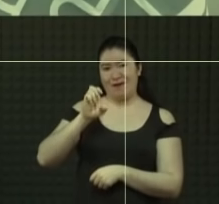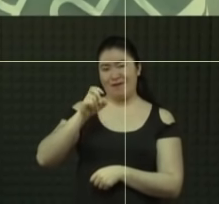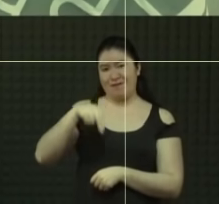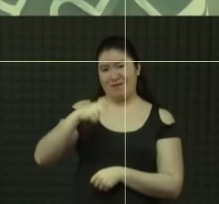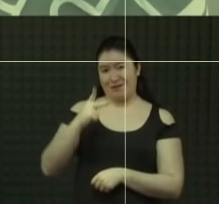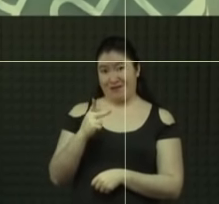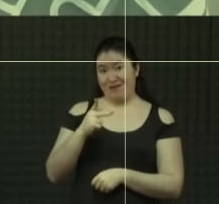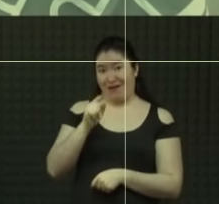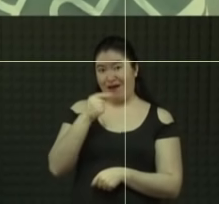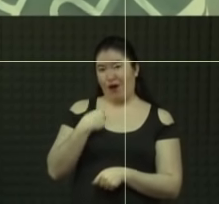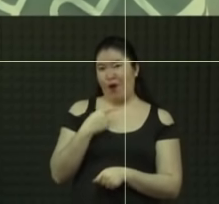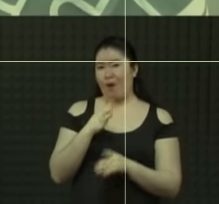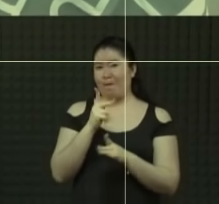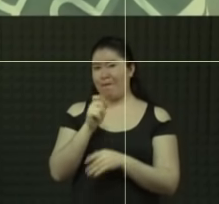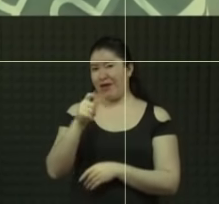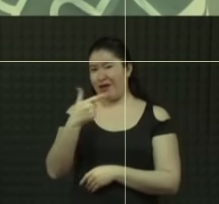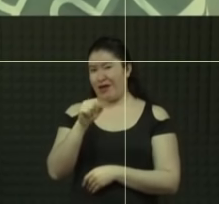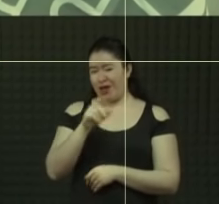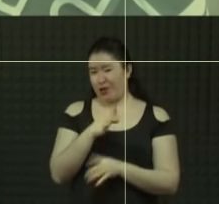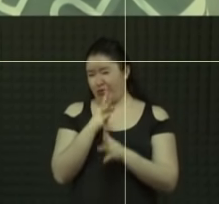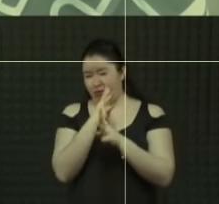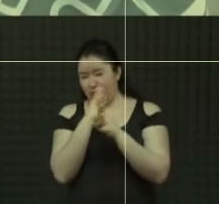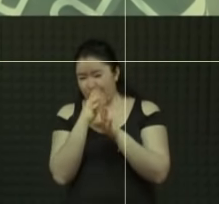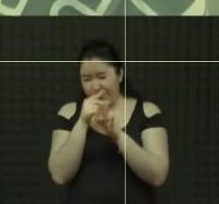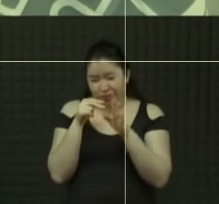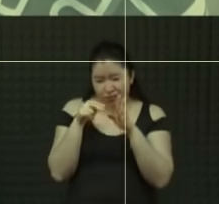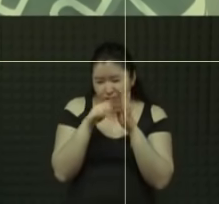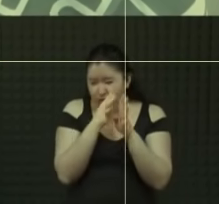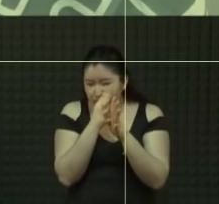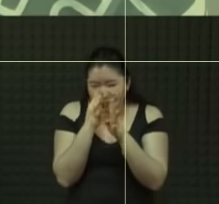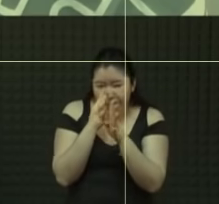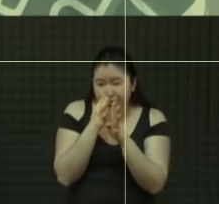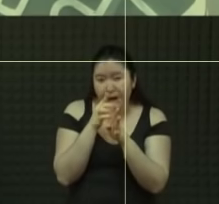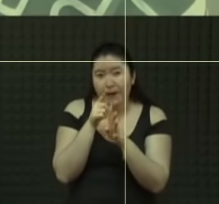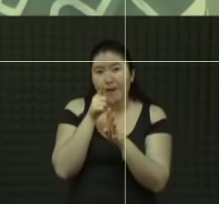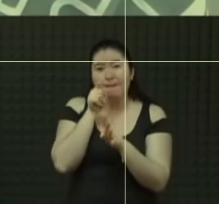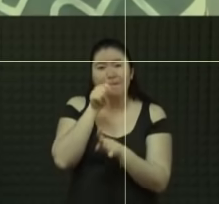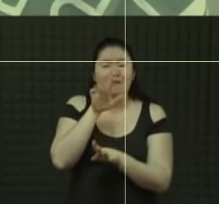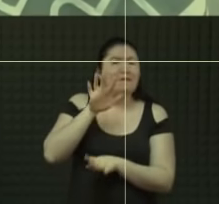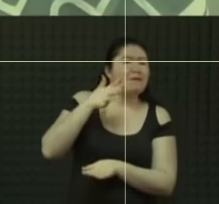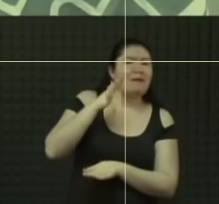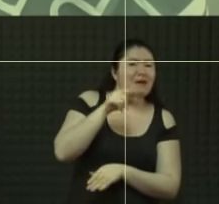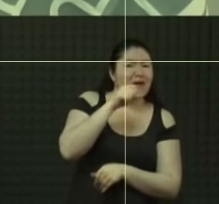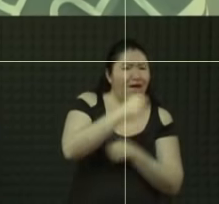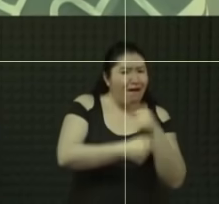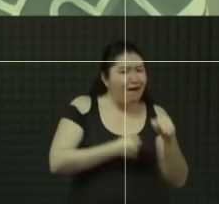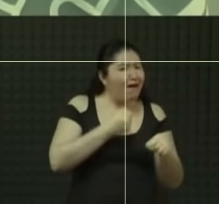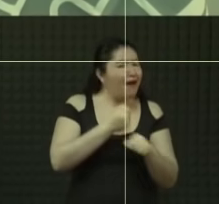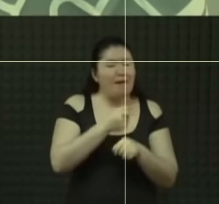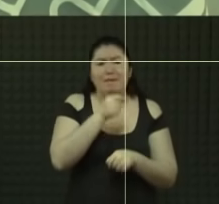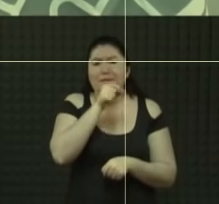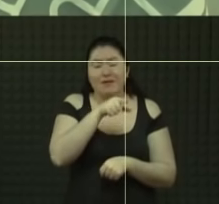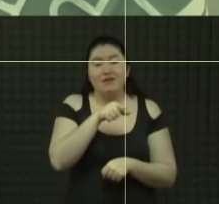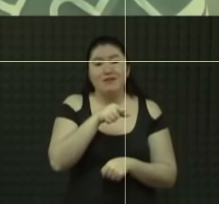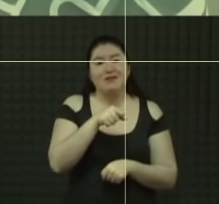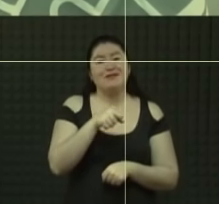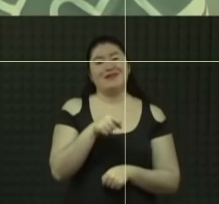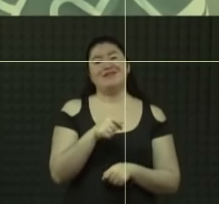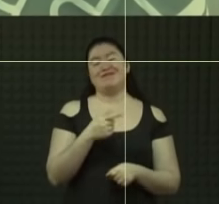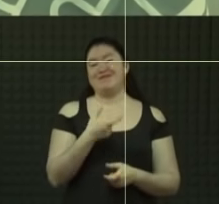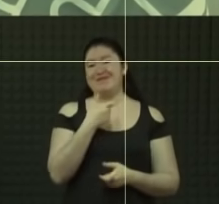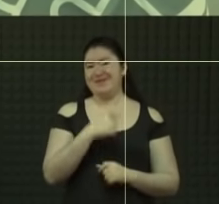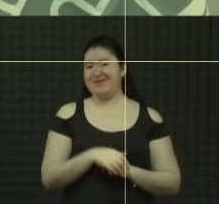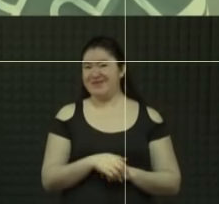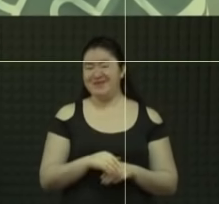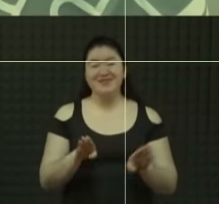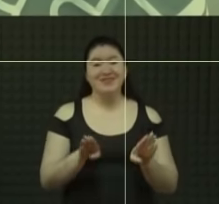época. O sea que no hay ninguna influencia, ni mucho menos, al contrario. Y ojalá muchos jóvenes tengan la